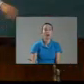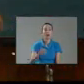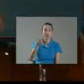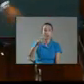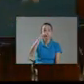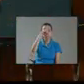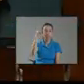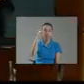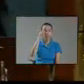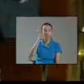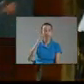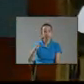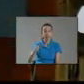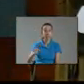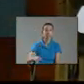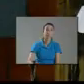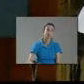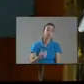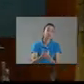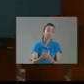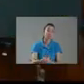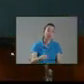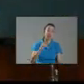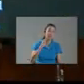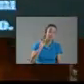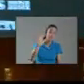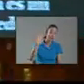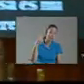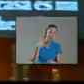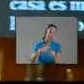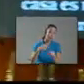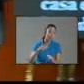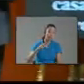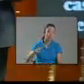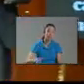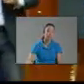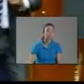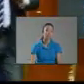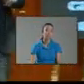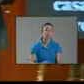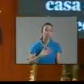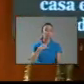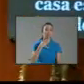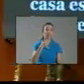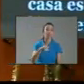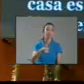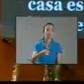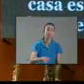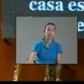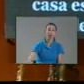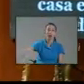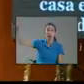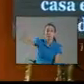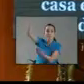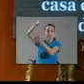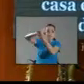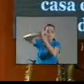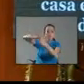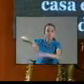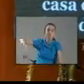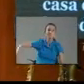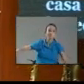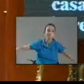1:30. Ya no, nos vamos, con esta me despido, ¿ok? Para que vaya a comer, a almorzar. ¿Me invita a almorzar? Amén. ¿Qué tiene de almuerzo? Lo que